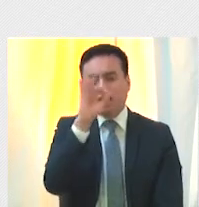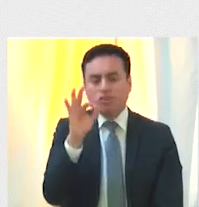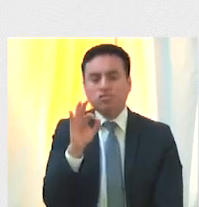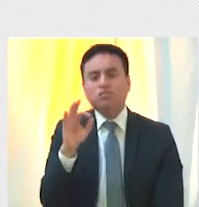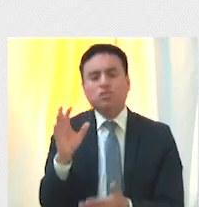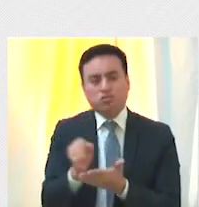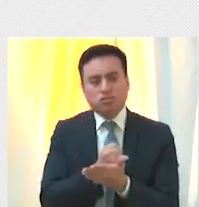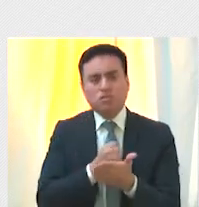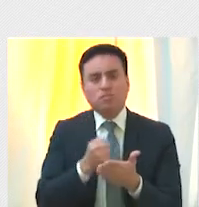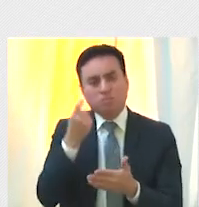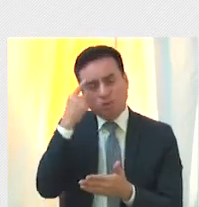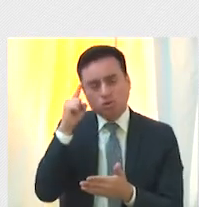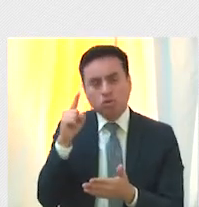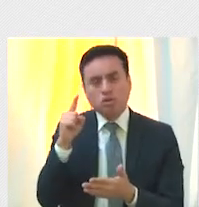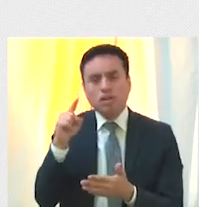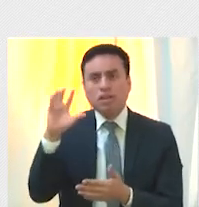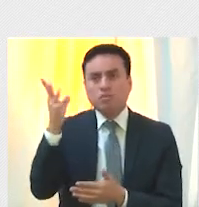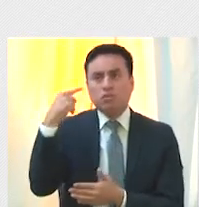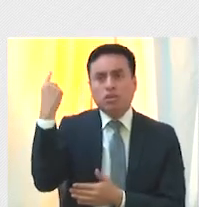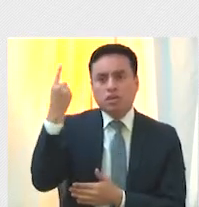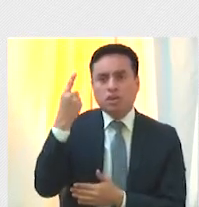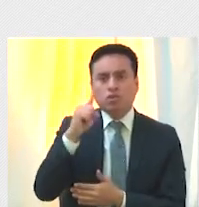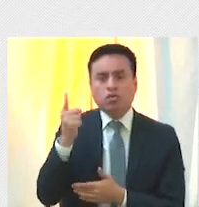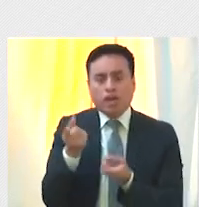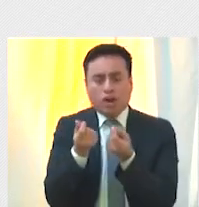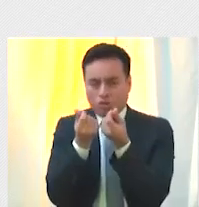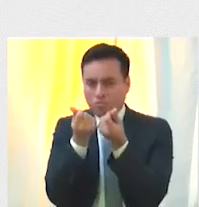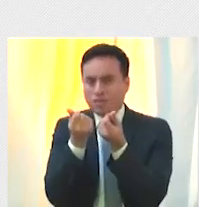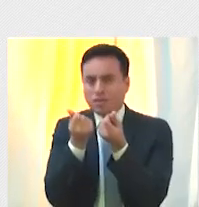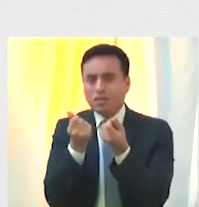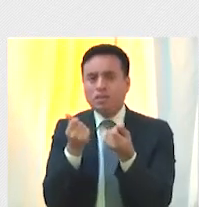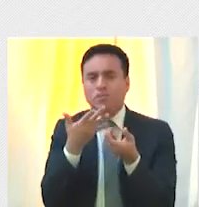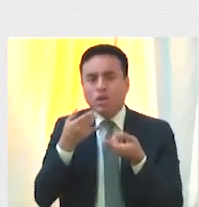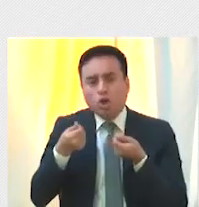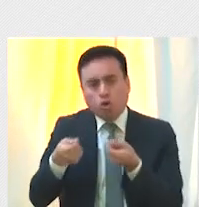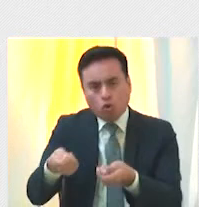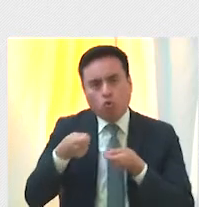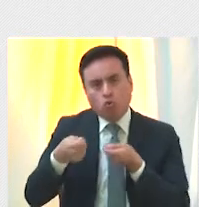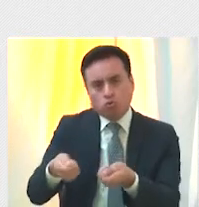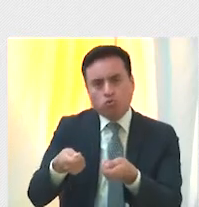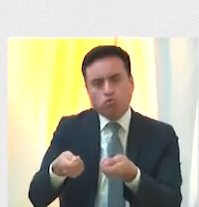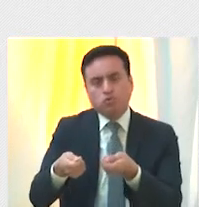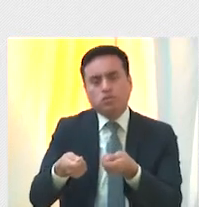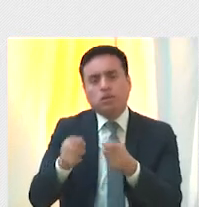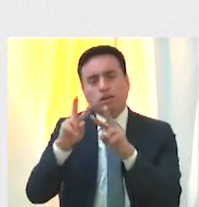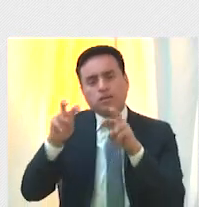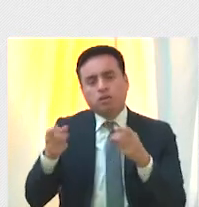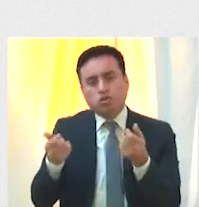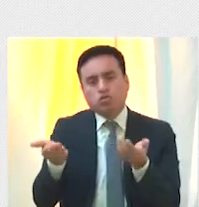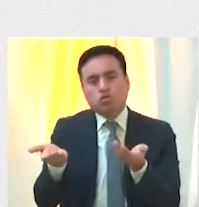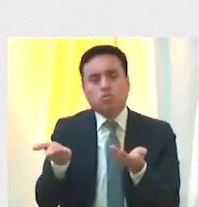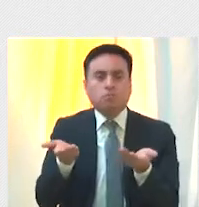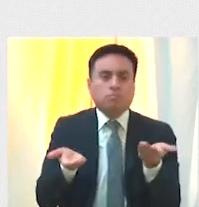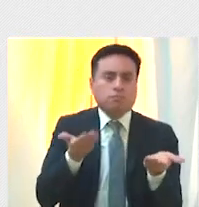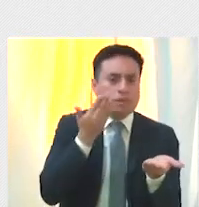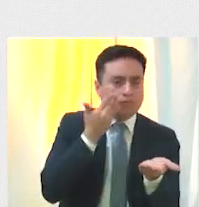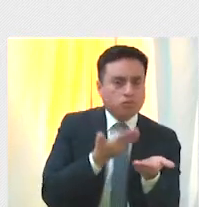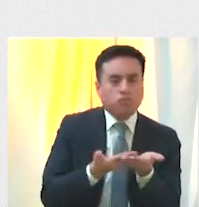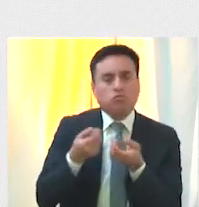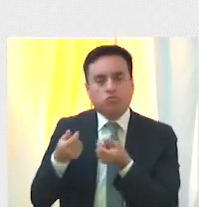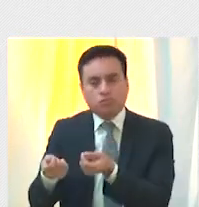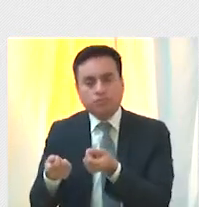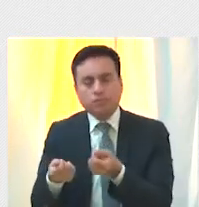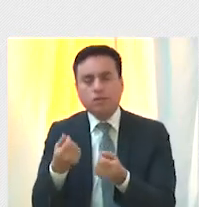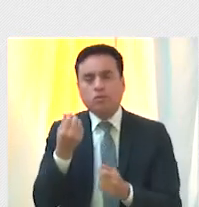alguna parte, pero no sale de la climatología, sale de la economía y sale de este costo, de este análisis de costo y beneficio. Esas son las